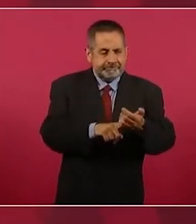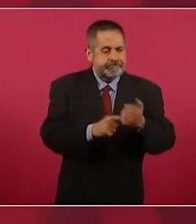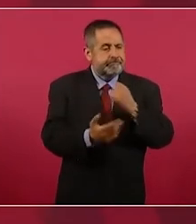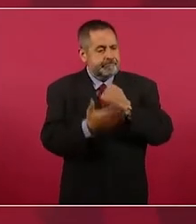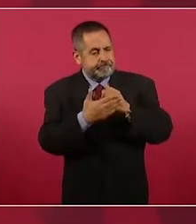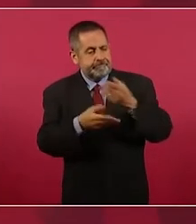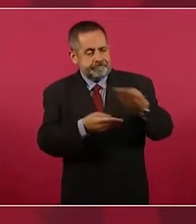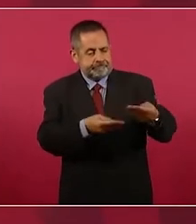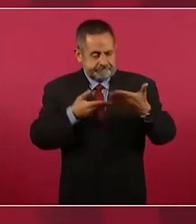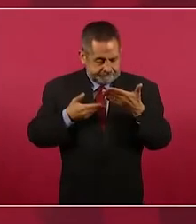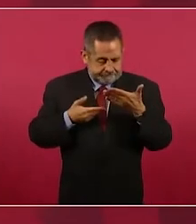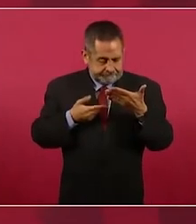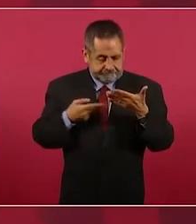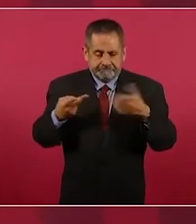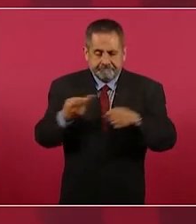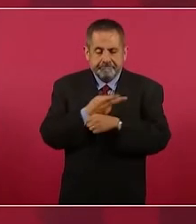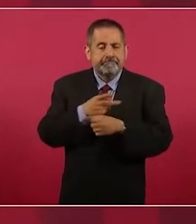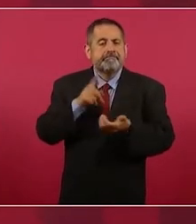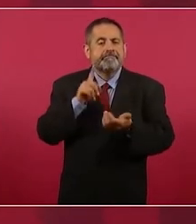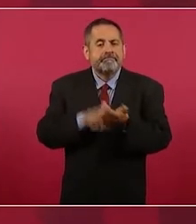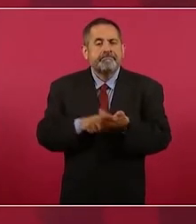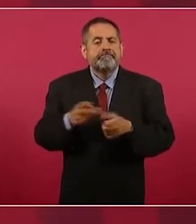de los grupos